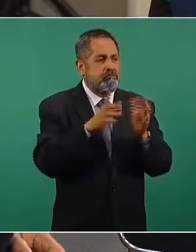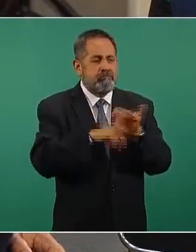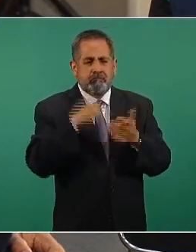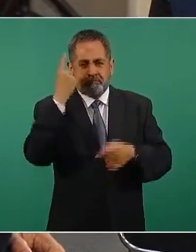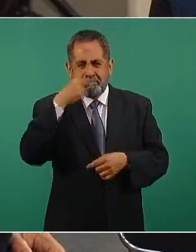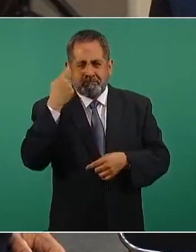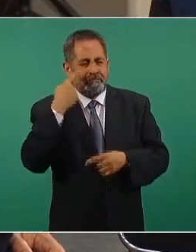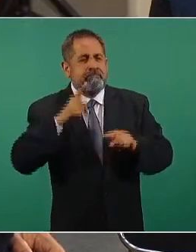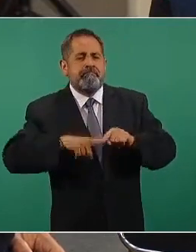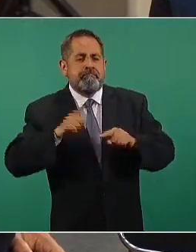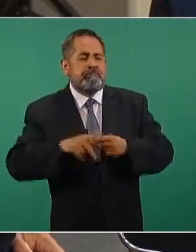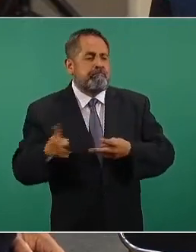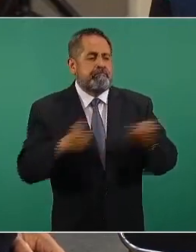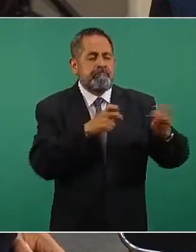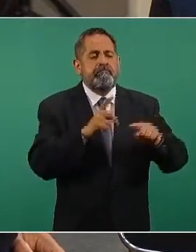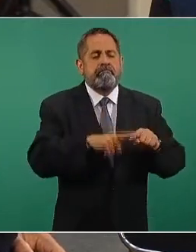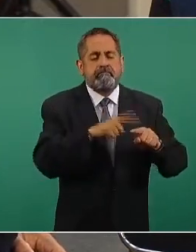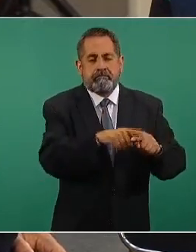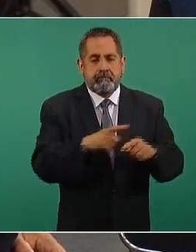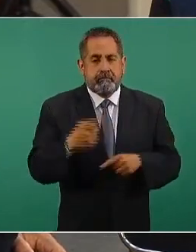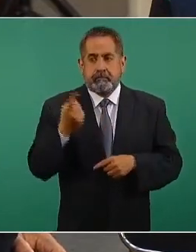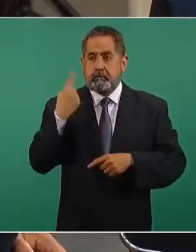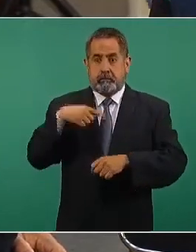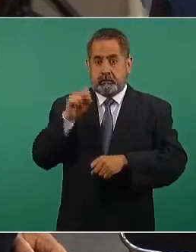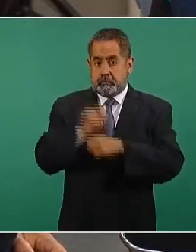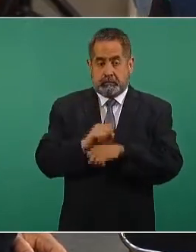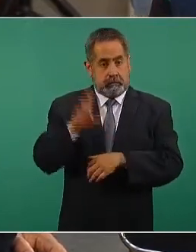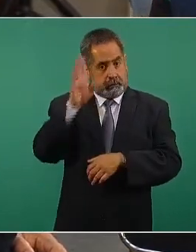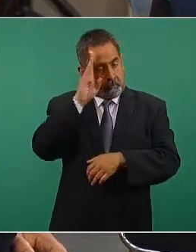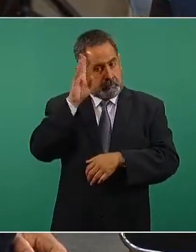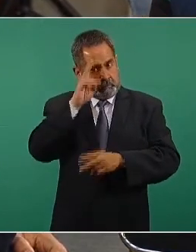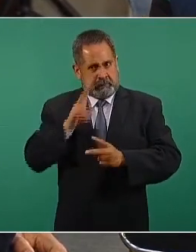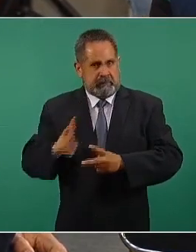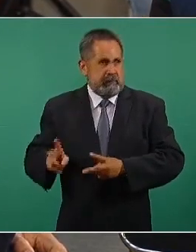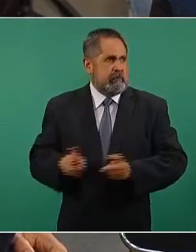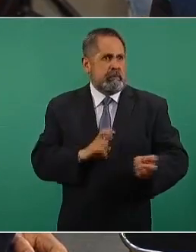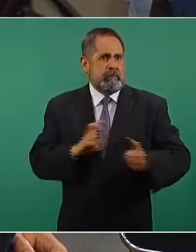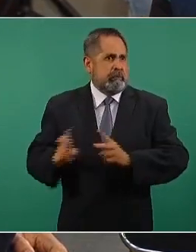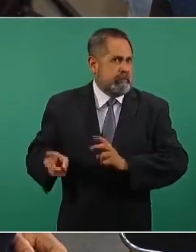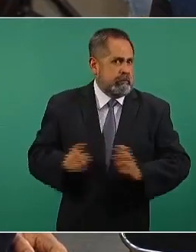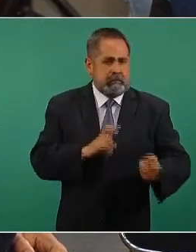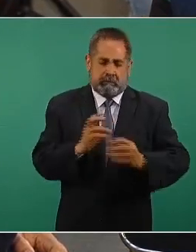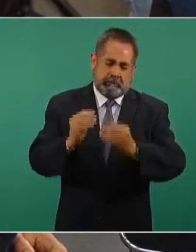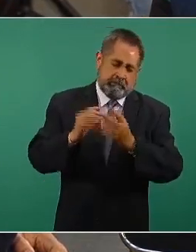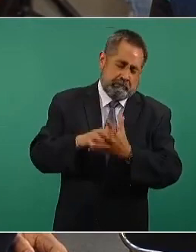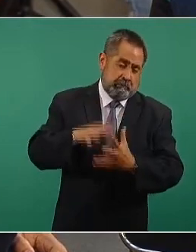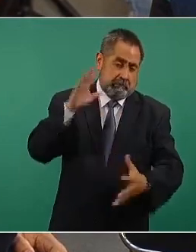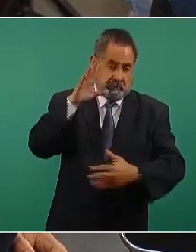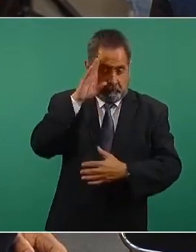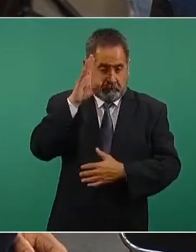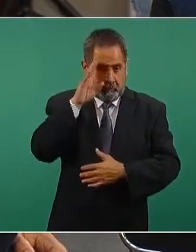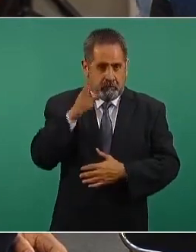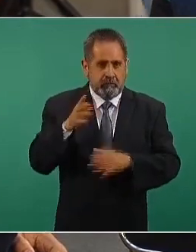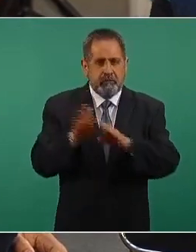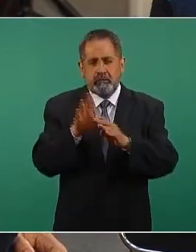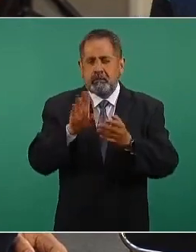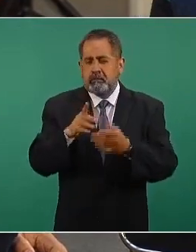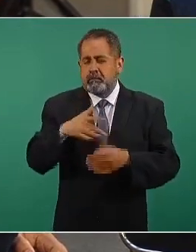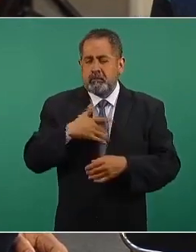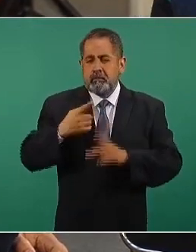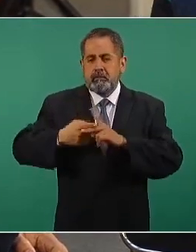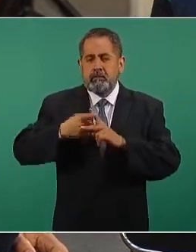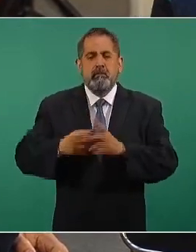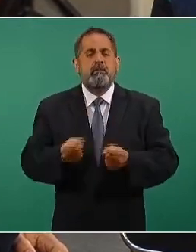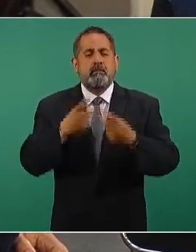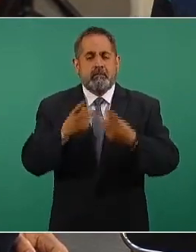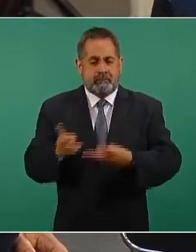esta extracción que la semana pasada describieron como de dimensiones industriales, y si ya saben más o menos o han calculado cuánto